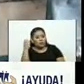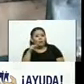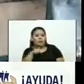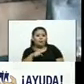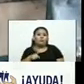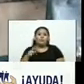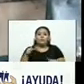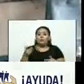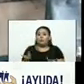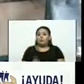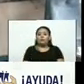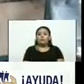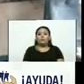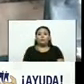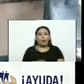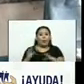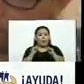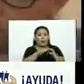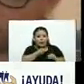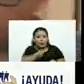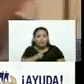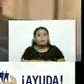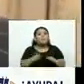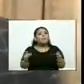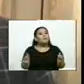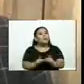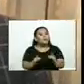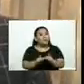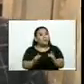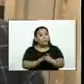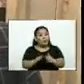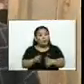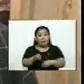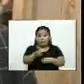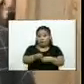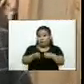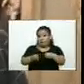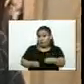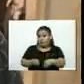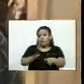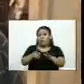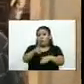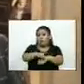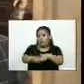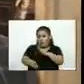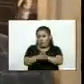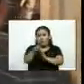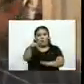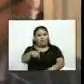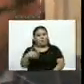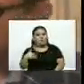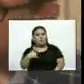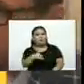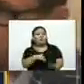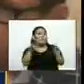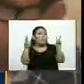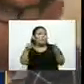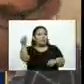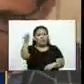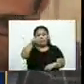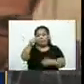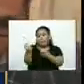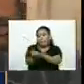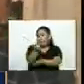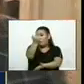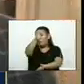que tiene OSHA. Entre tanto, desde el oficialismo, el diputado y actual ministro para la Educación